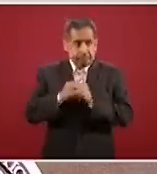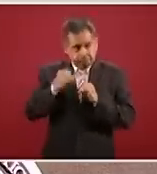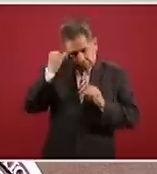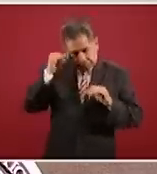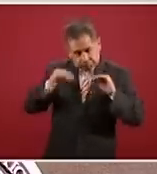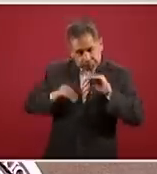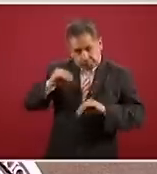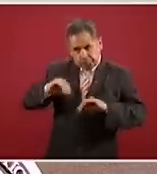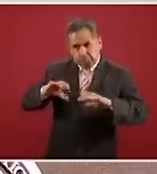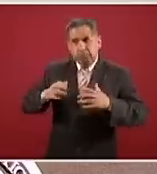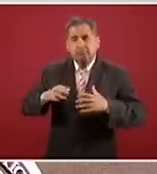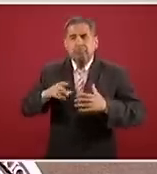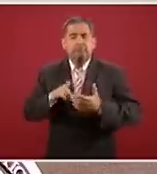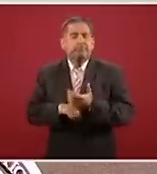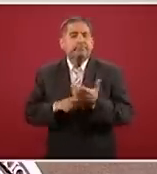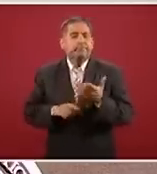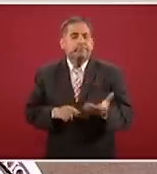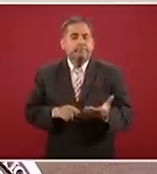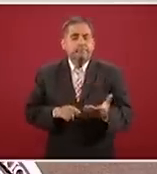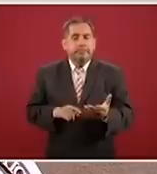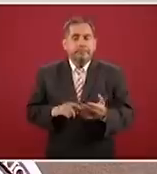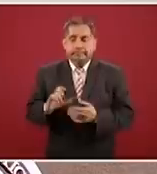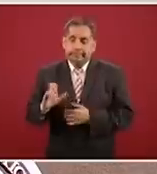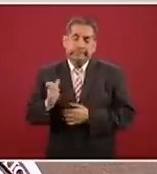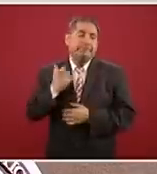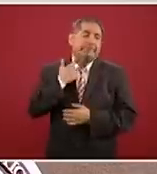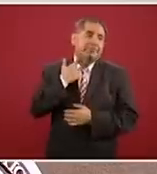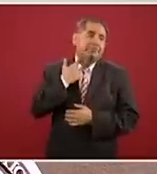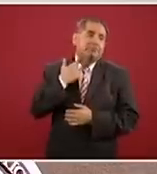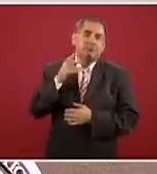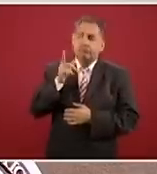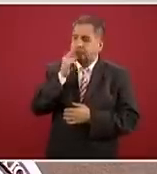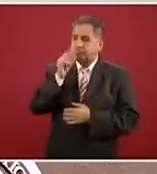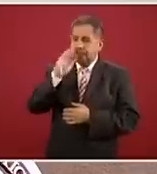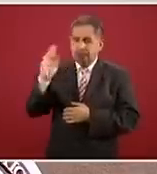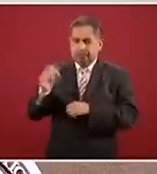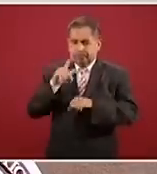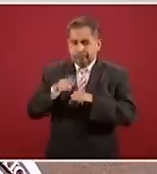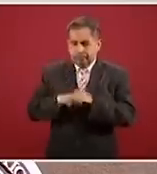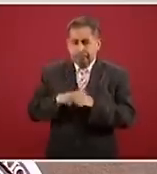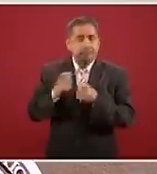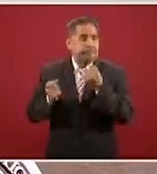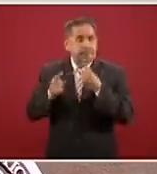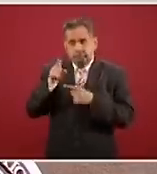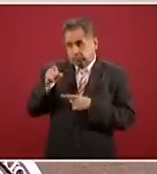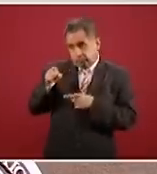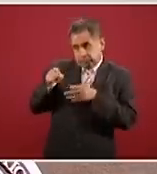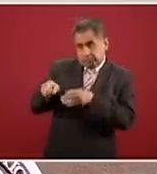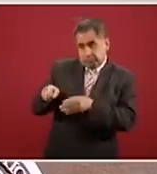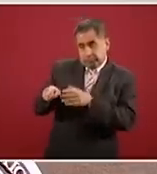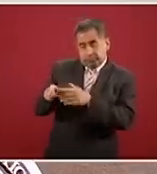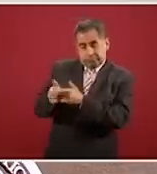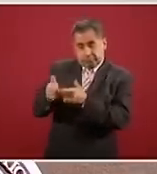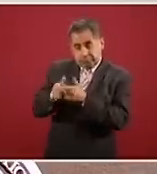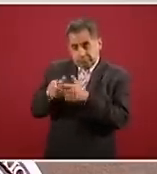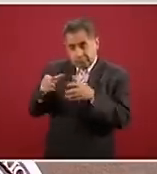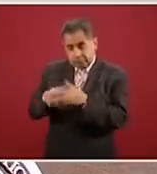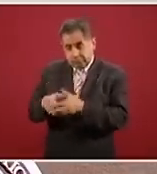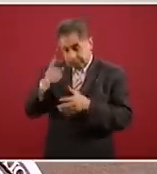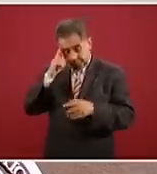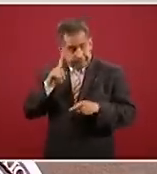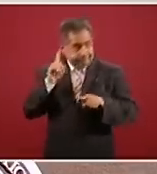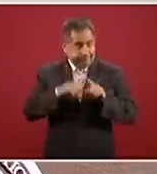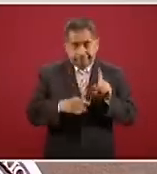elementos de la ex Policía Federal que estaban destinados a esta